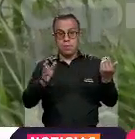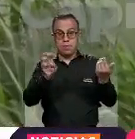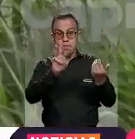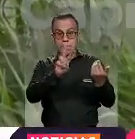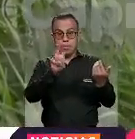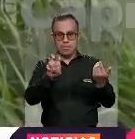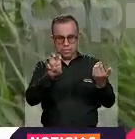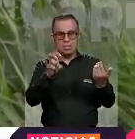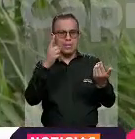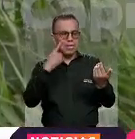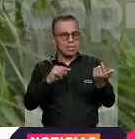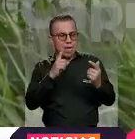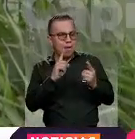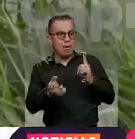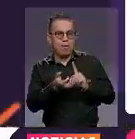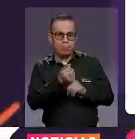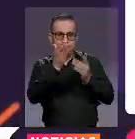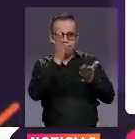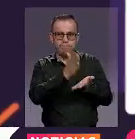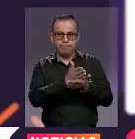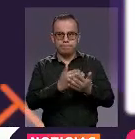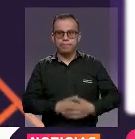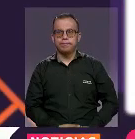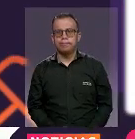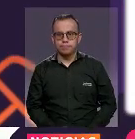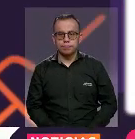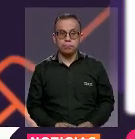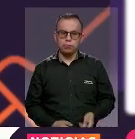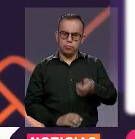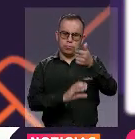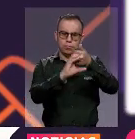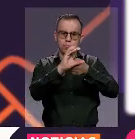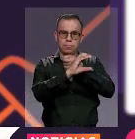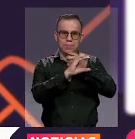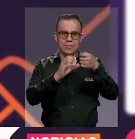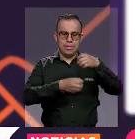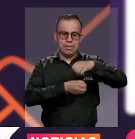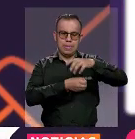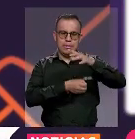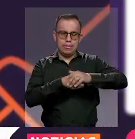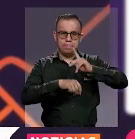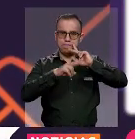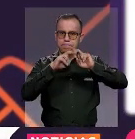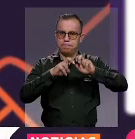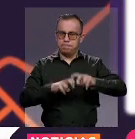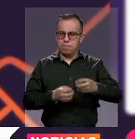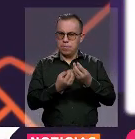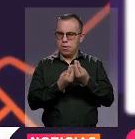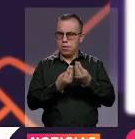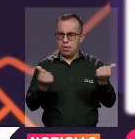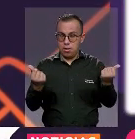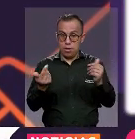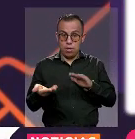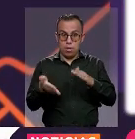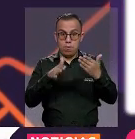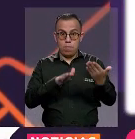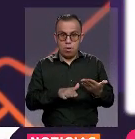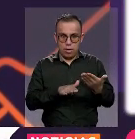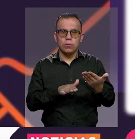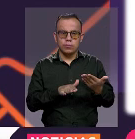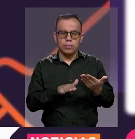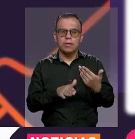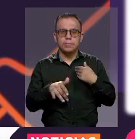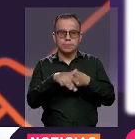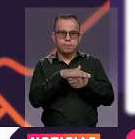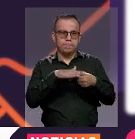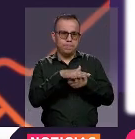después la familia se enteró del deceso. La Procuraduría Segunda Distrital investiga si al parecer la desaparición y muerte del joven ocurrió